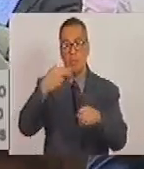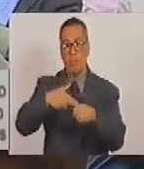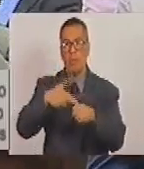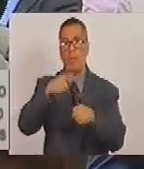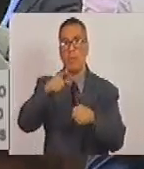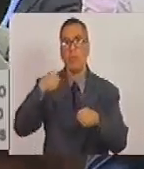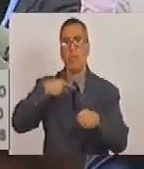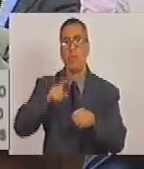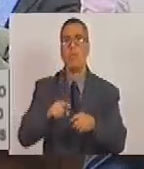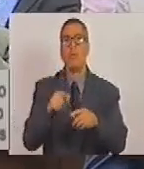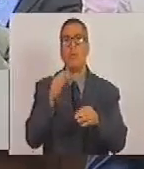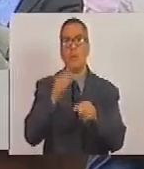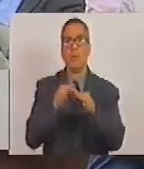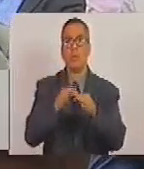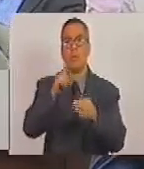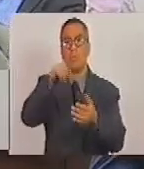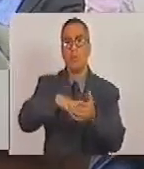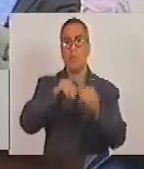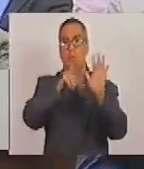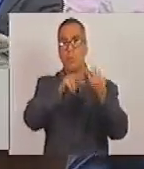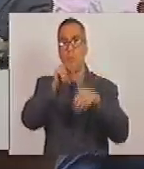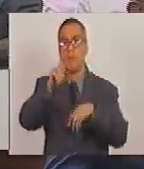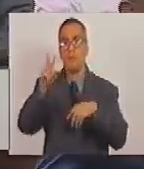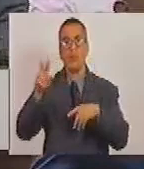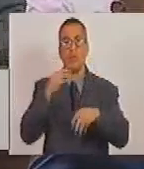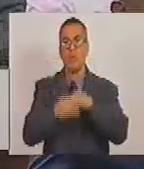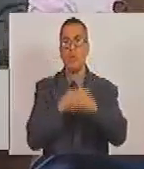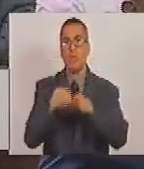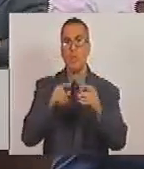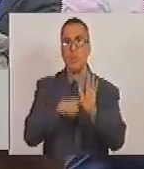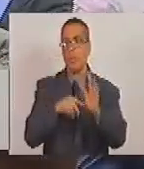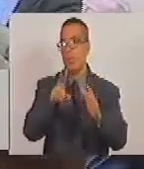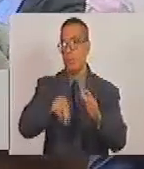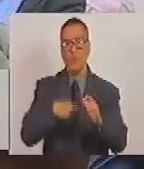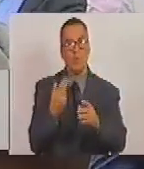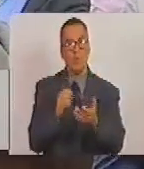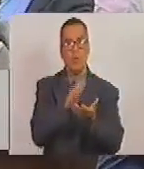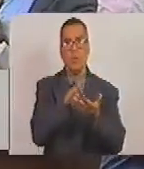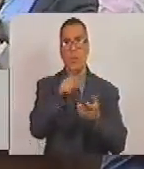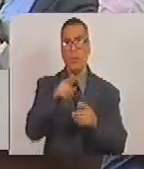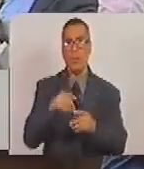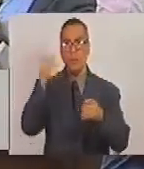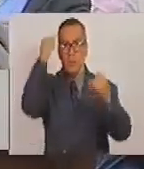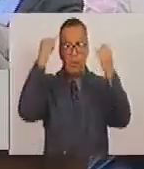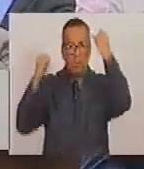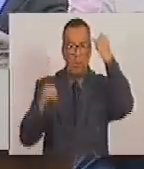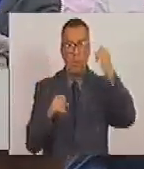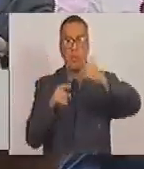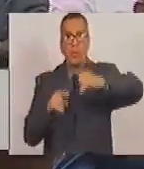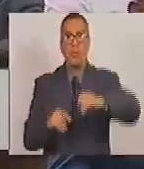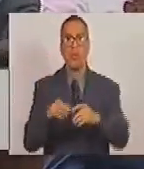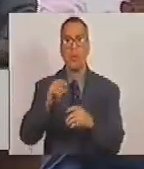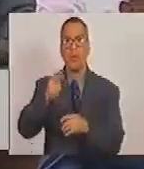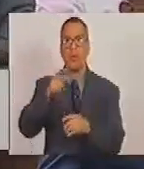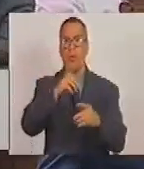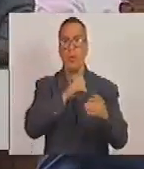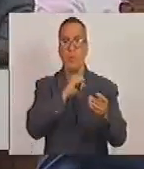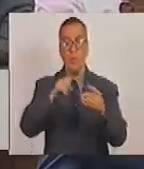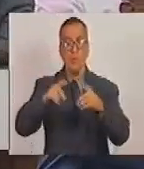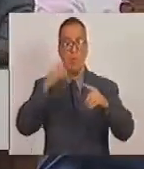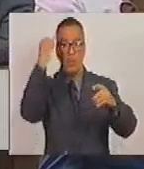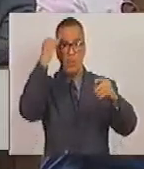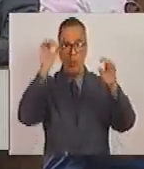tomado Maracaibo en septiembre de 1822 y no había forma de que alguien lo sacara. Y fue esta estrategia, a través del diseño de una batalla